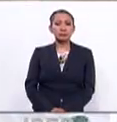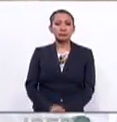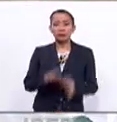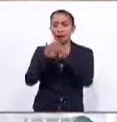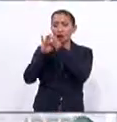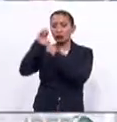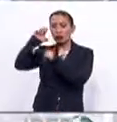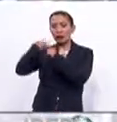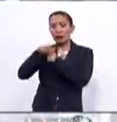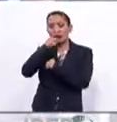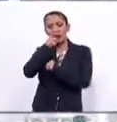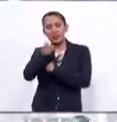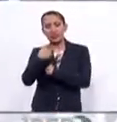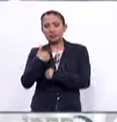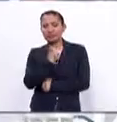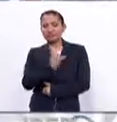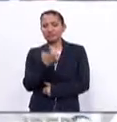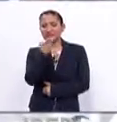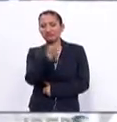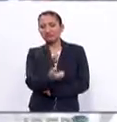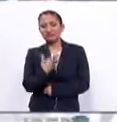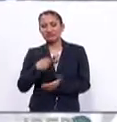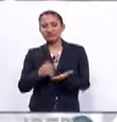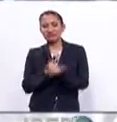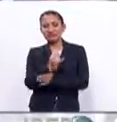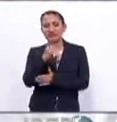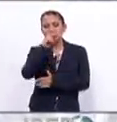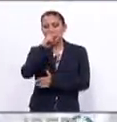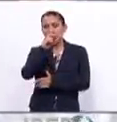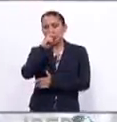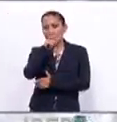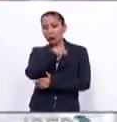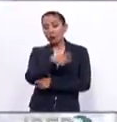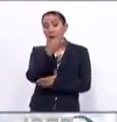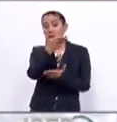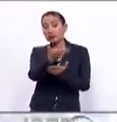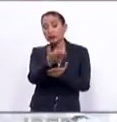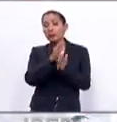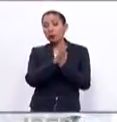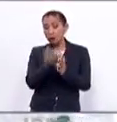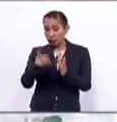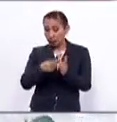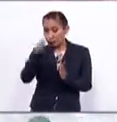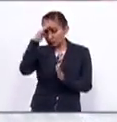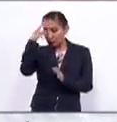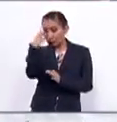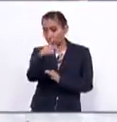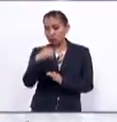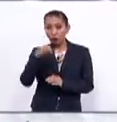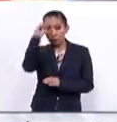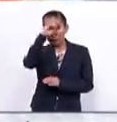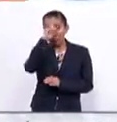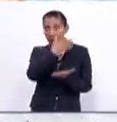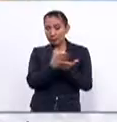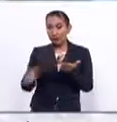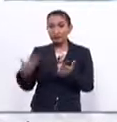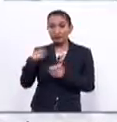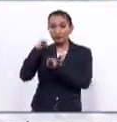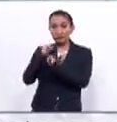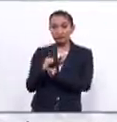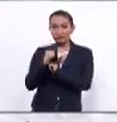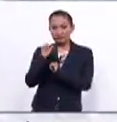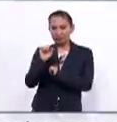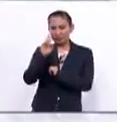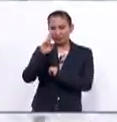La Unión Europea también manifestó su rechazo ante la decisión de Maduro y le pidió que reconsidere su postura. Por otro lado, el ministro